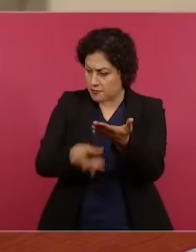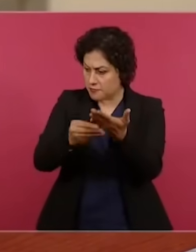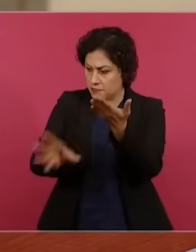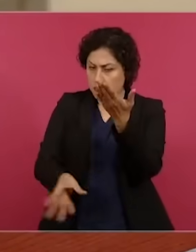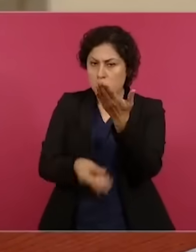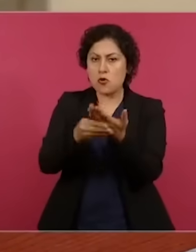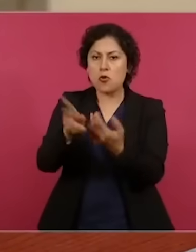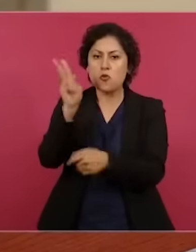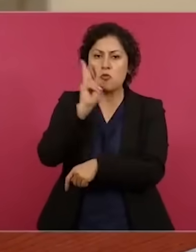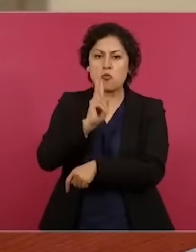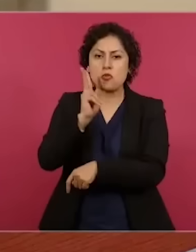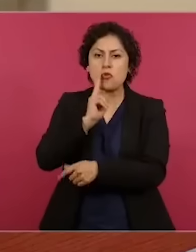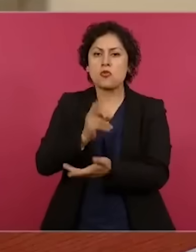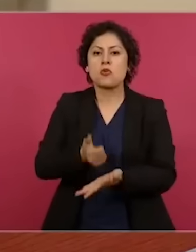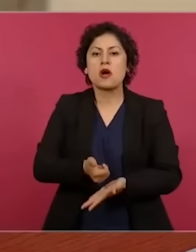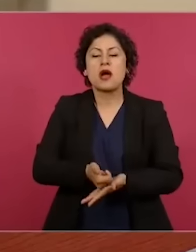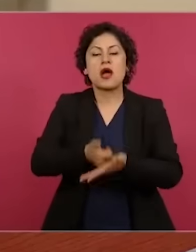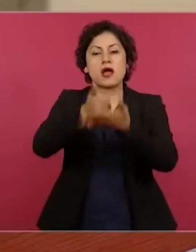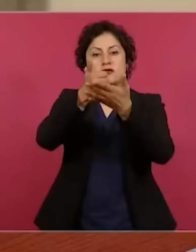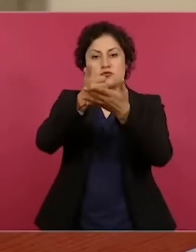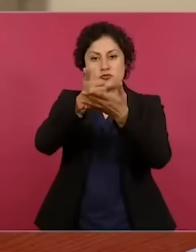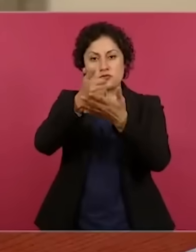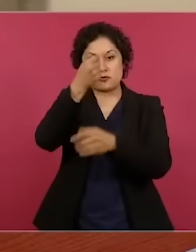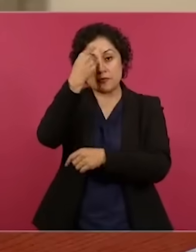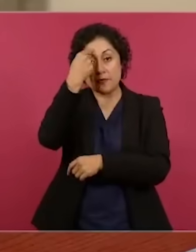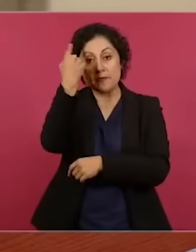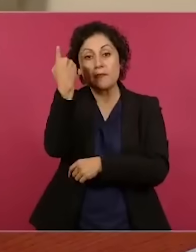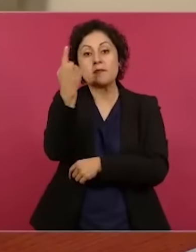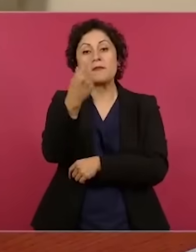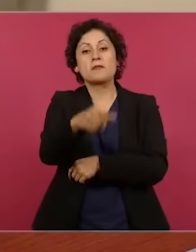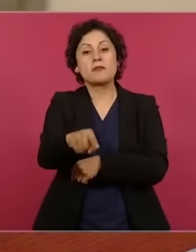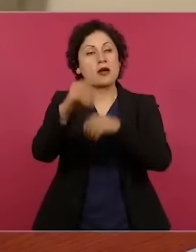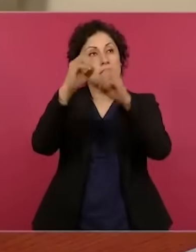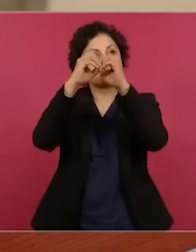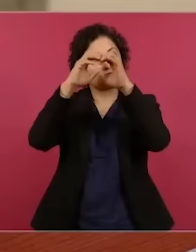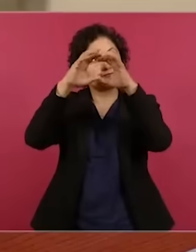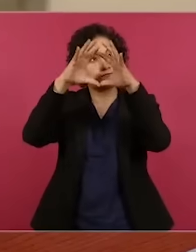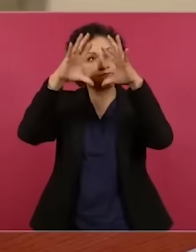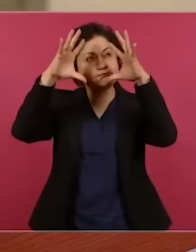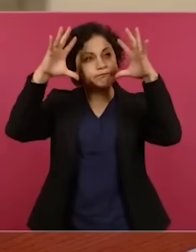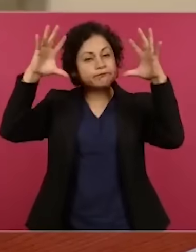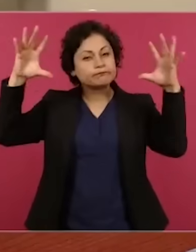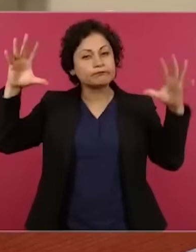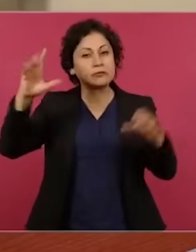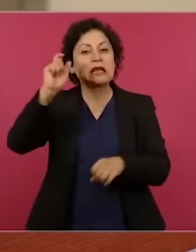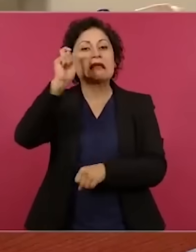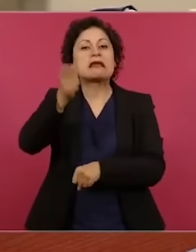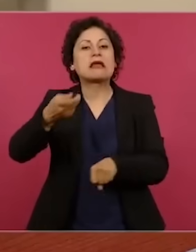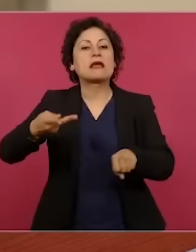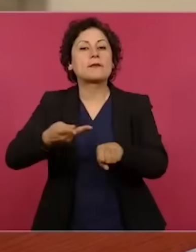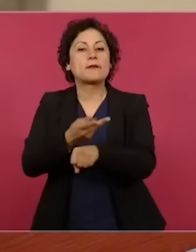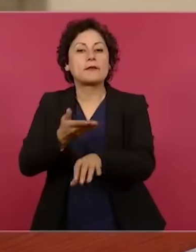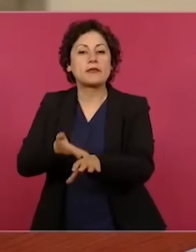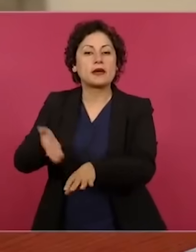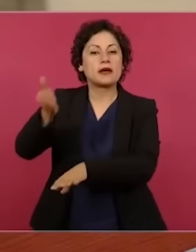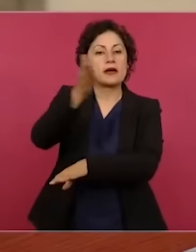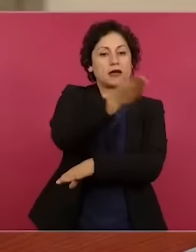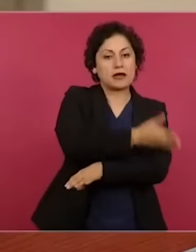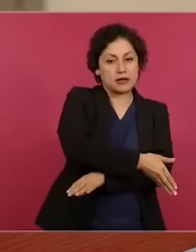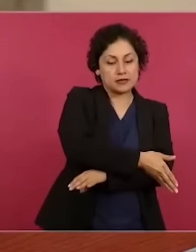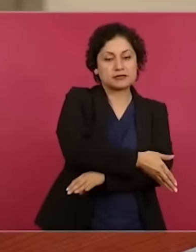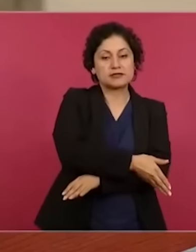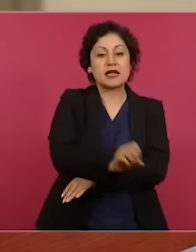a un mayor acercamiento a lo que realmente sucedió la noche del día 26 de